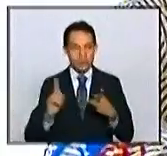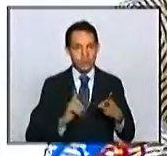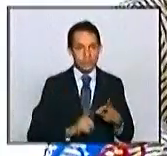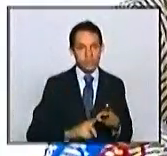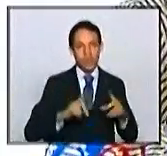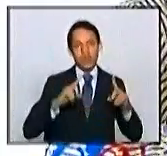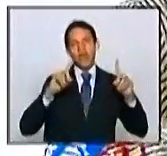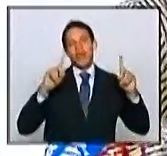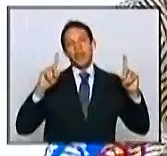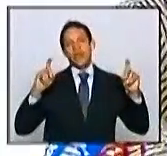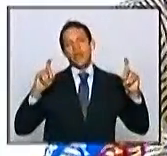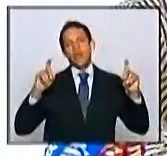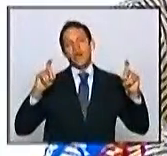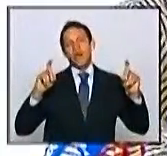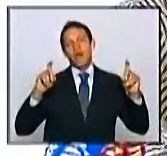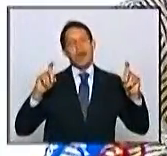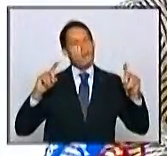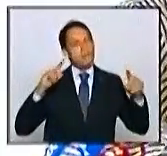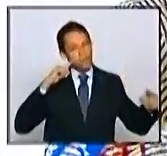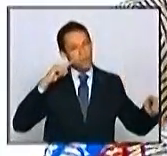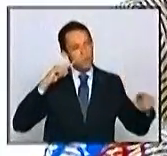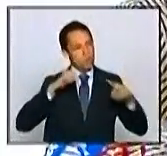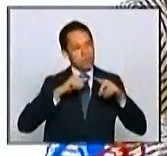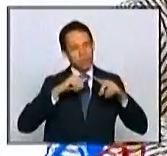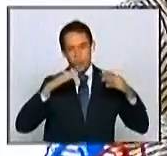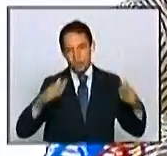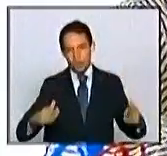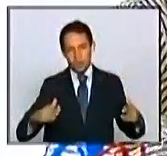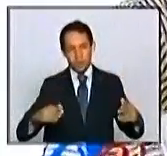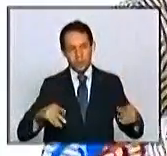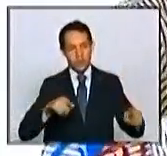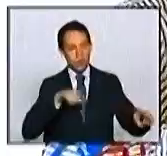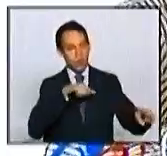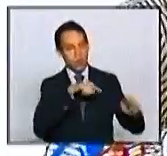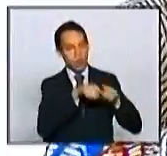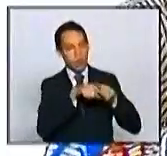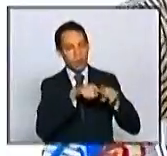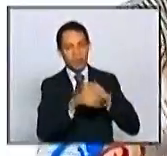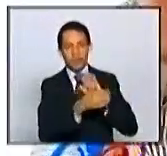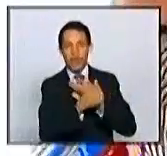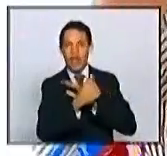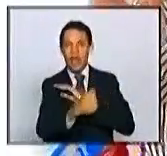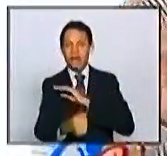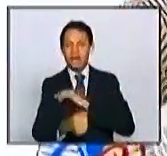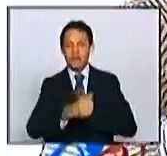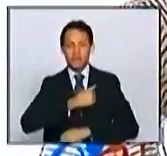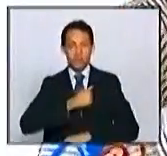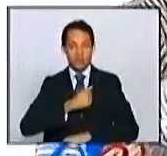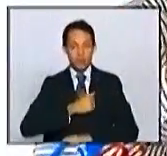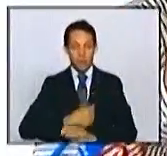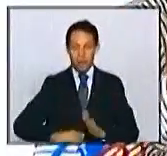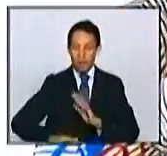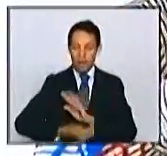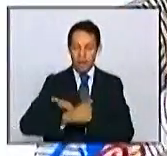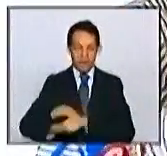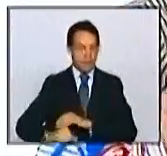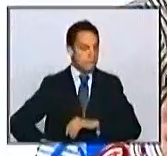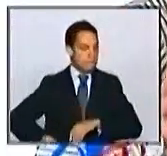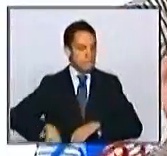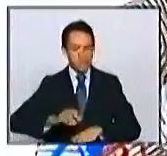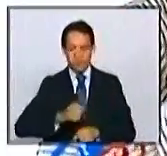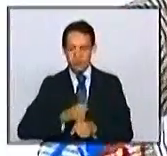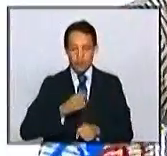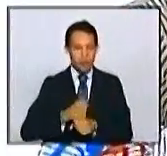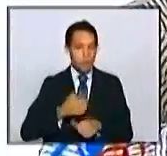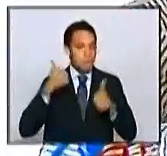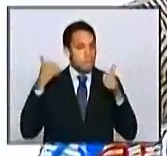temas relacionados con todo lo que tiene que ver con las competencias que el ser humano desarrolla en un puesto de trabajo para ser mejor, para ser más productivo,